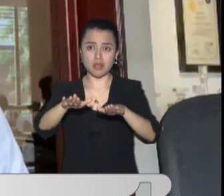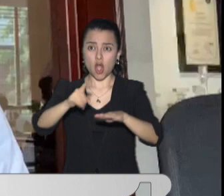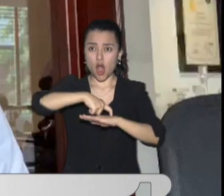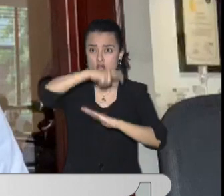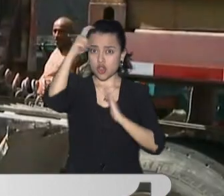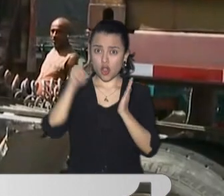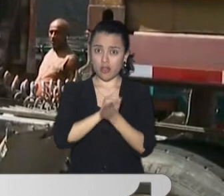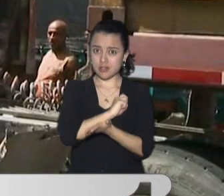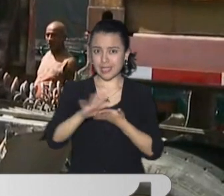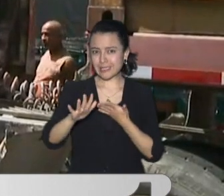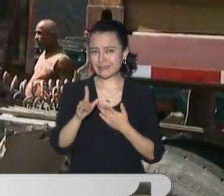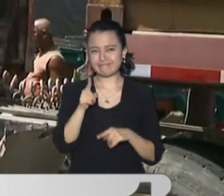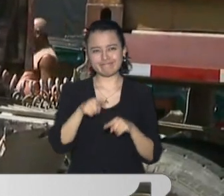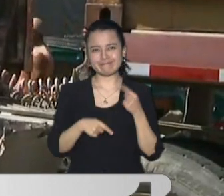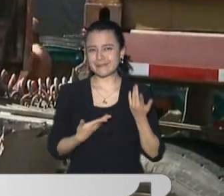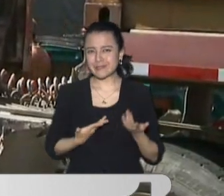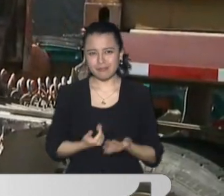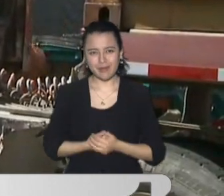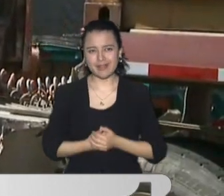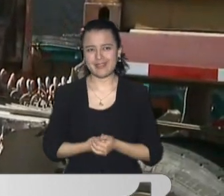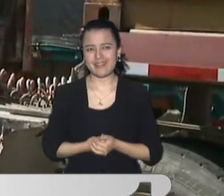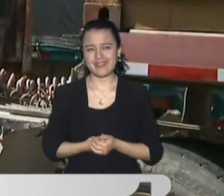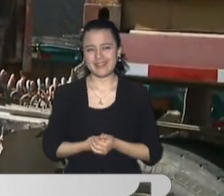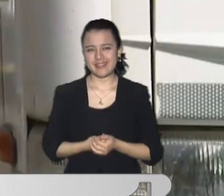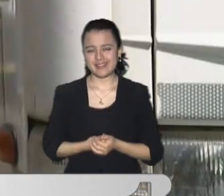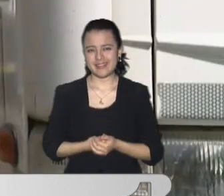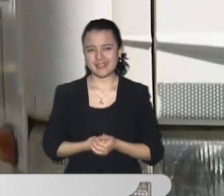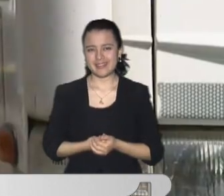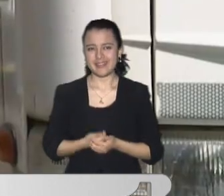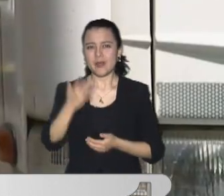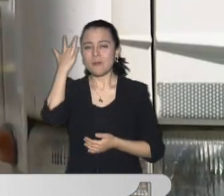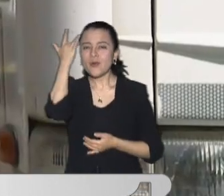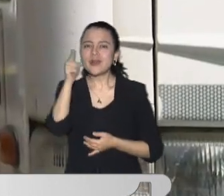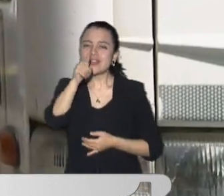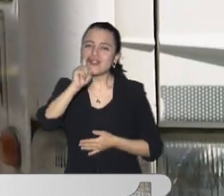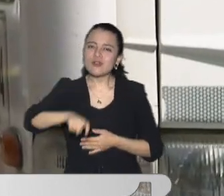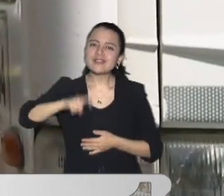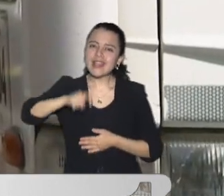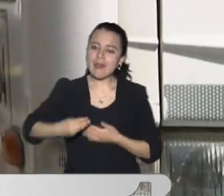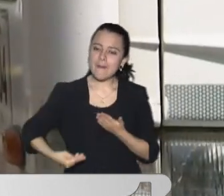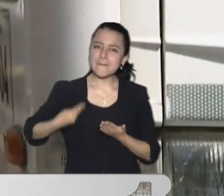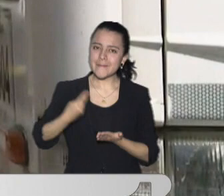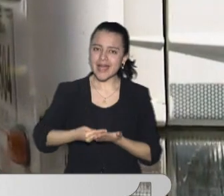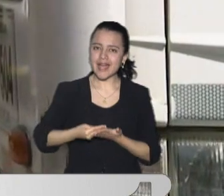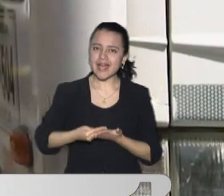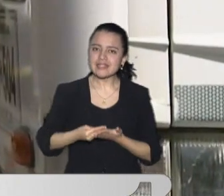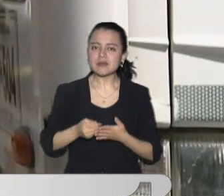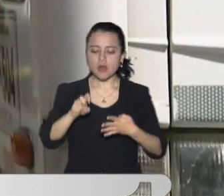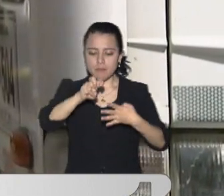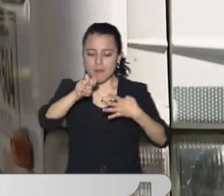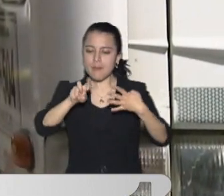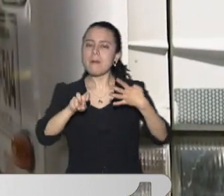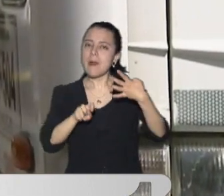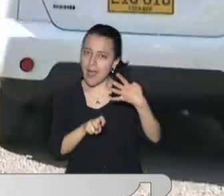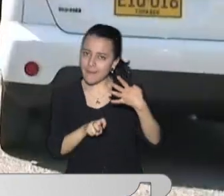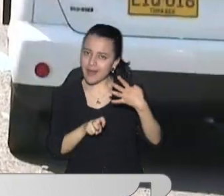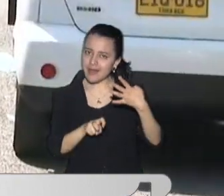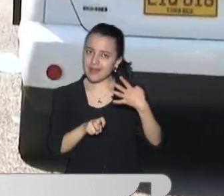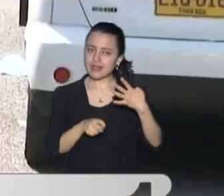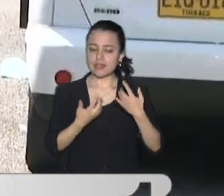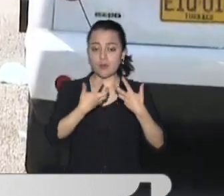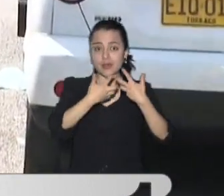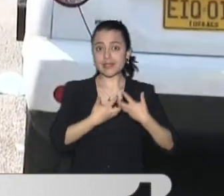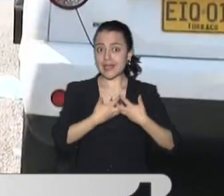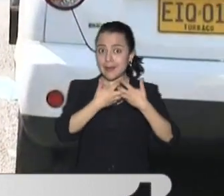demás categorías. Eso implicaría naturalmente un cese per se de toda la operación y a cuenta de que el concesionario no